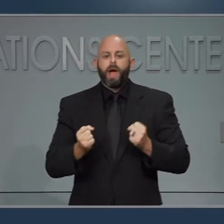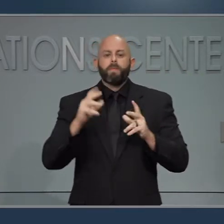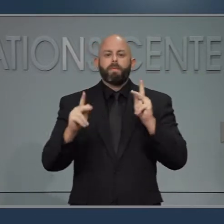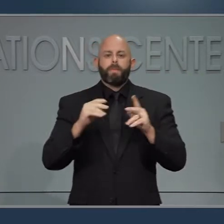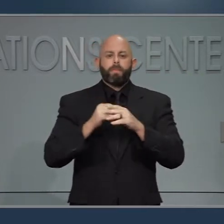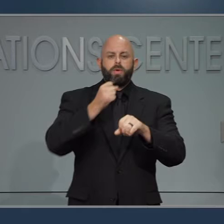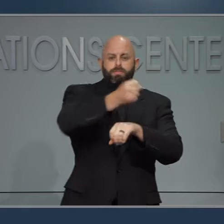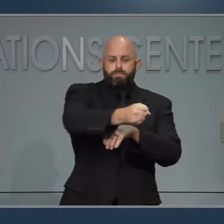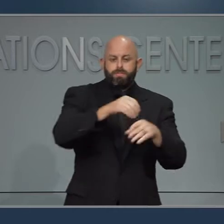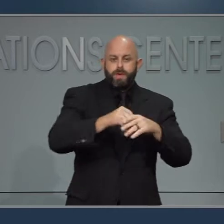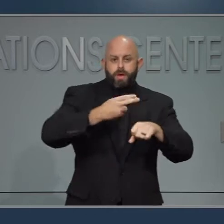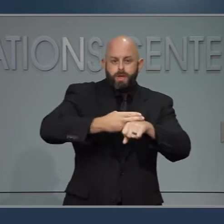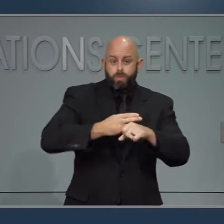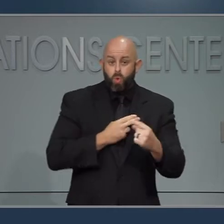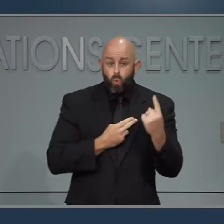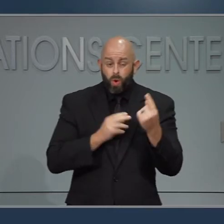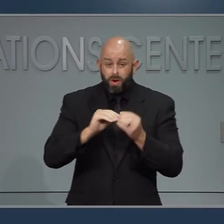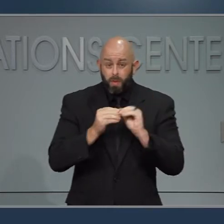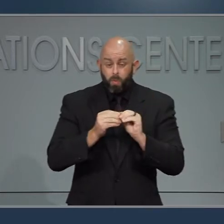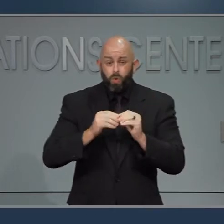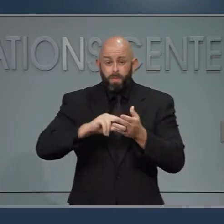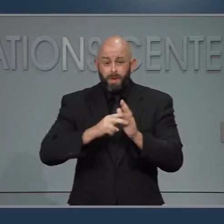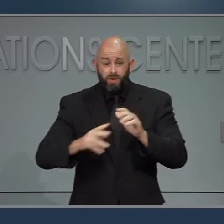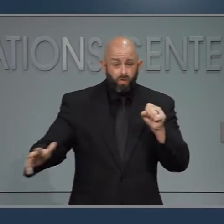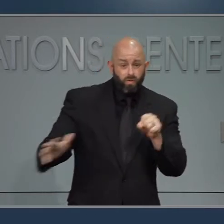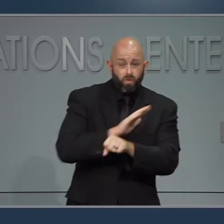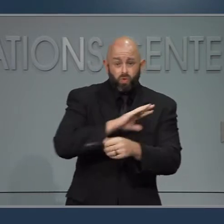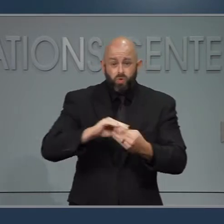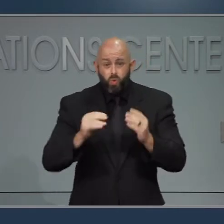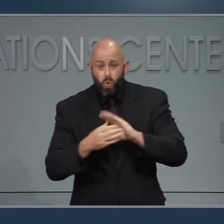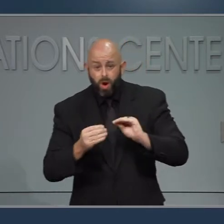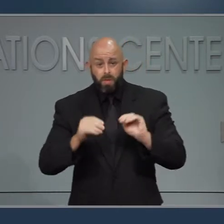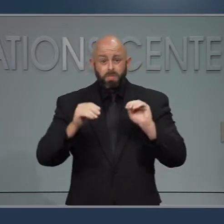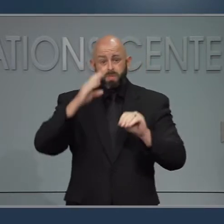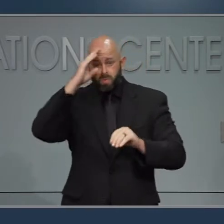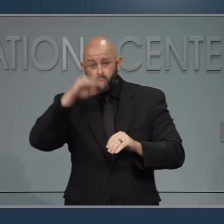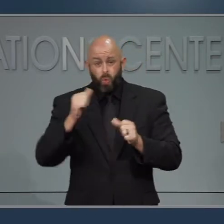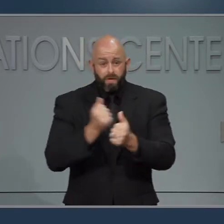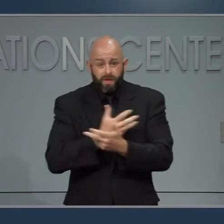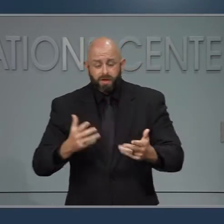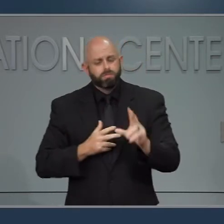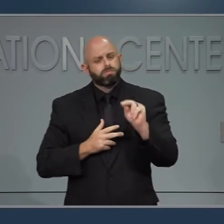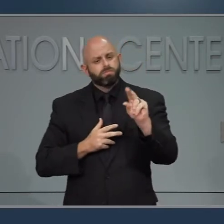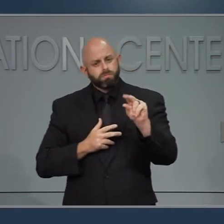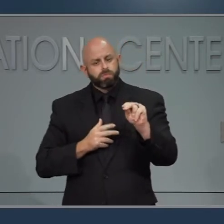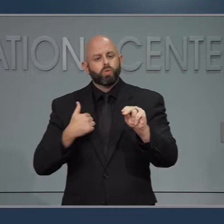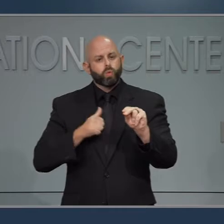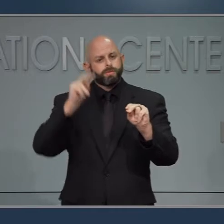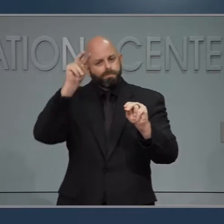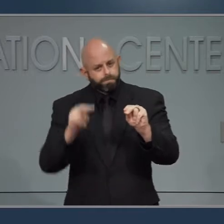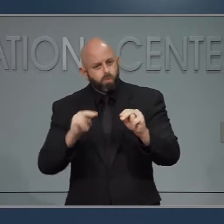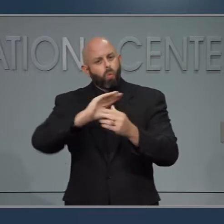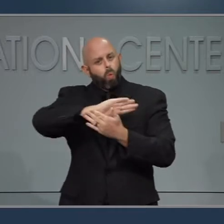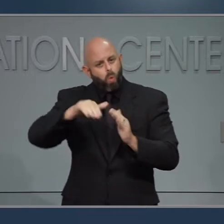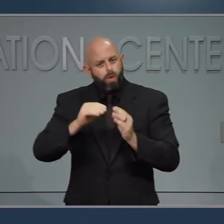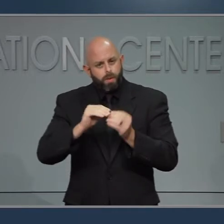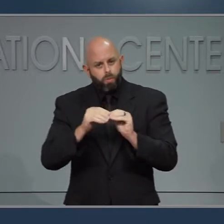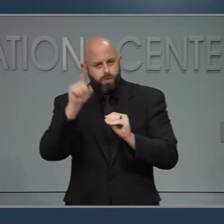No hay una sola métrica que nos dé todo el panorama de la transmisión viral en Carolina del Norte. Muy bien, veamos las